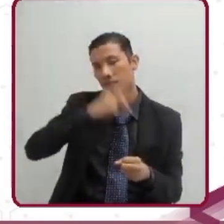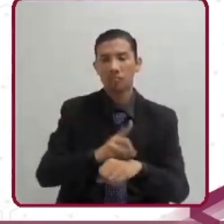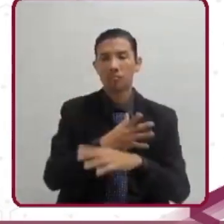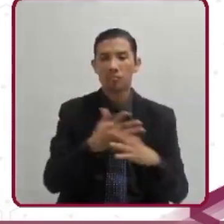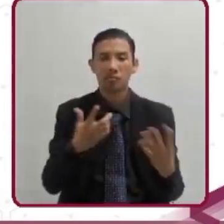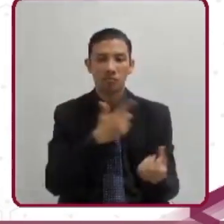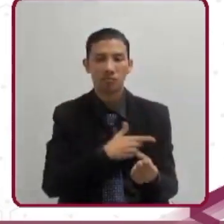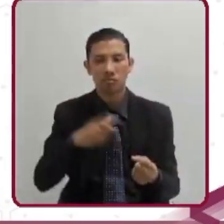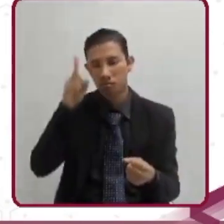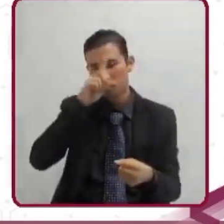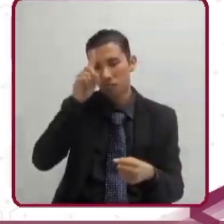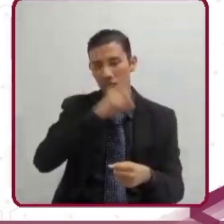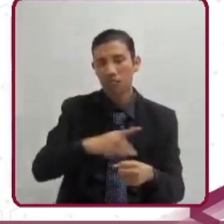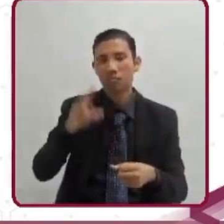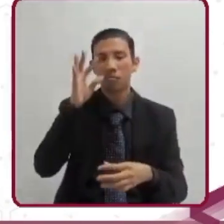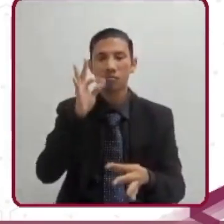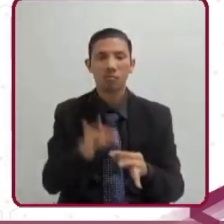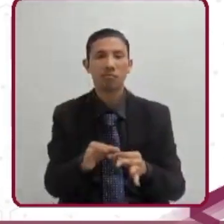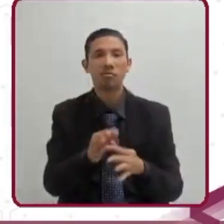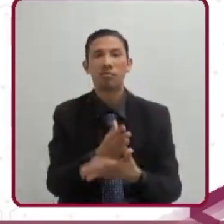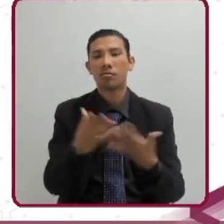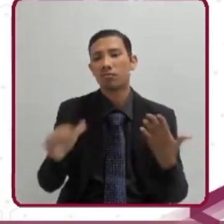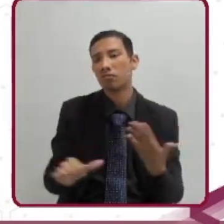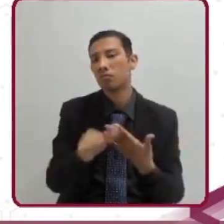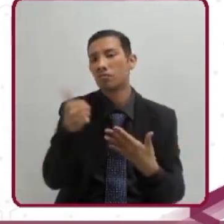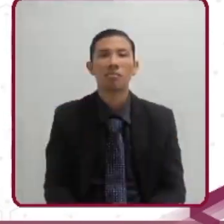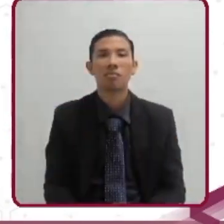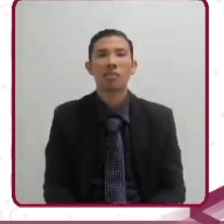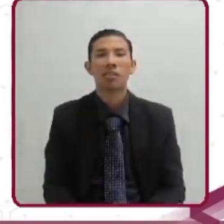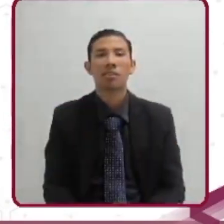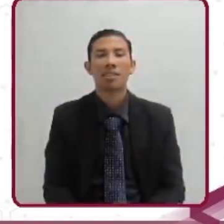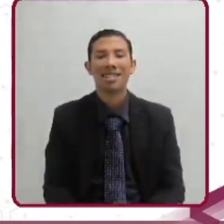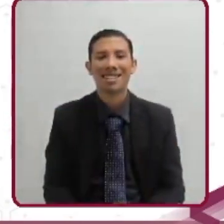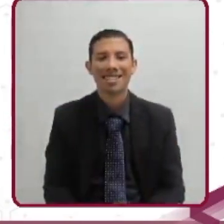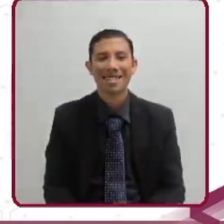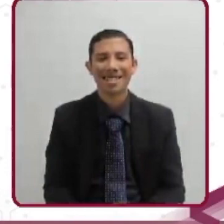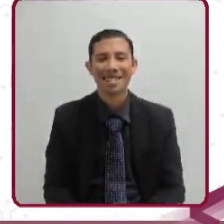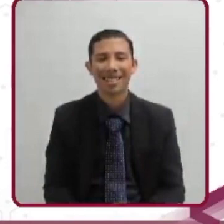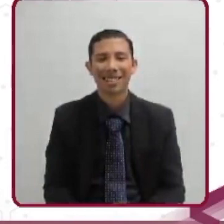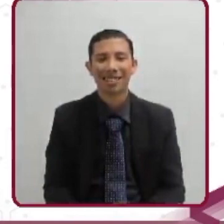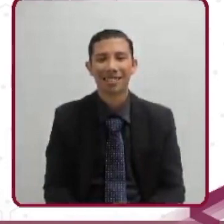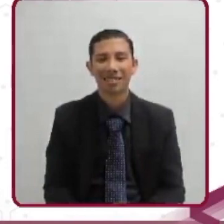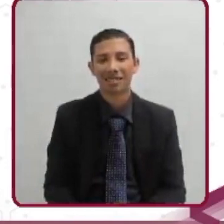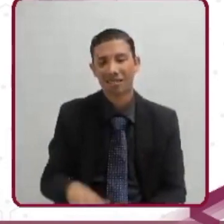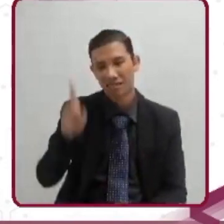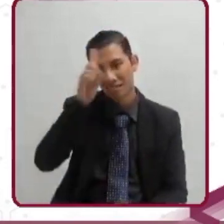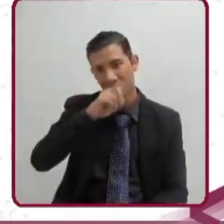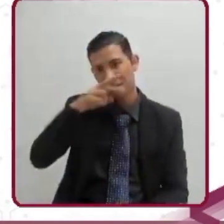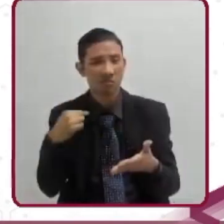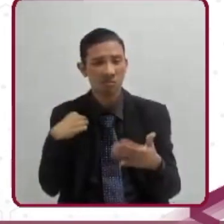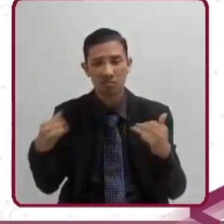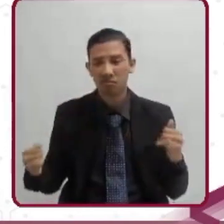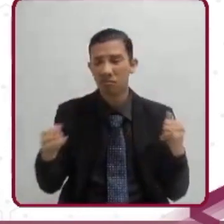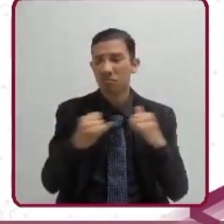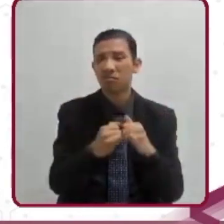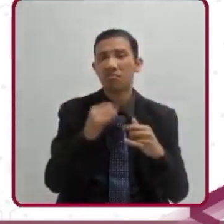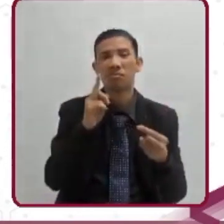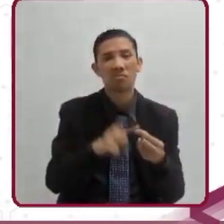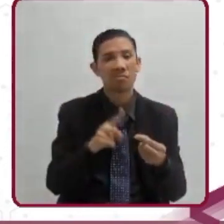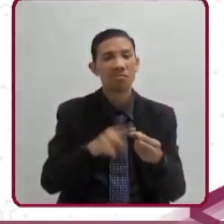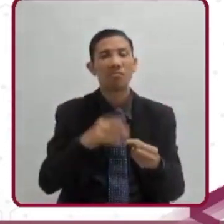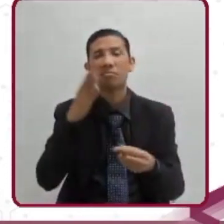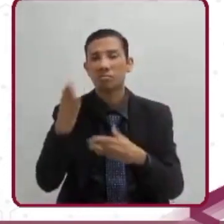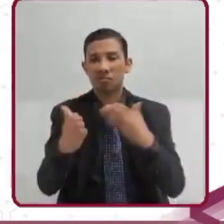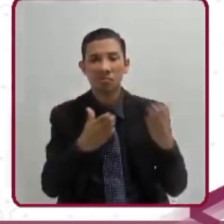políticos. La presidenta del órgano electoral local, Elizabeth Nava Gutiérrez, manifestó su agradecimiento a todo el personal